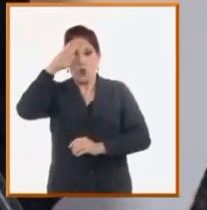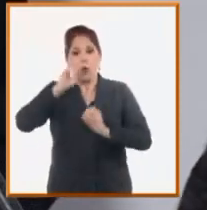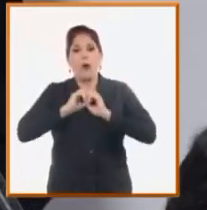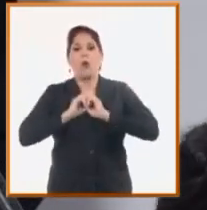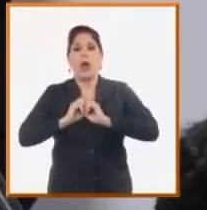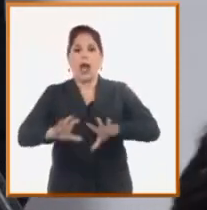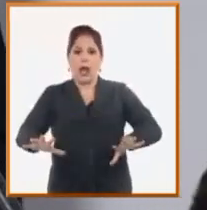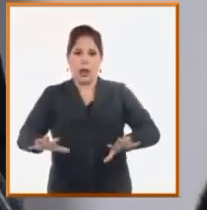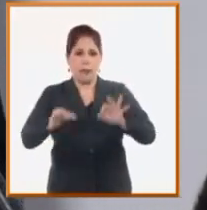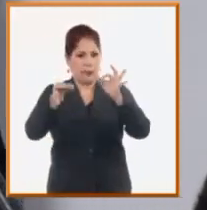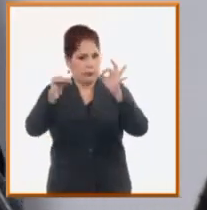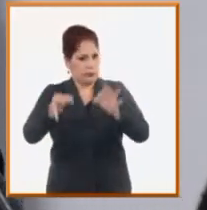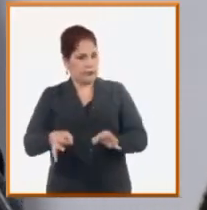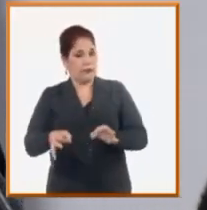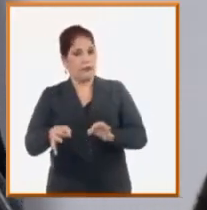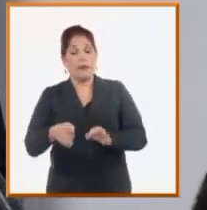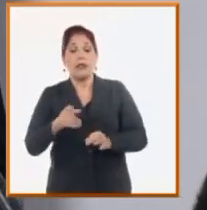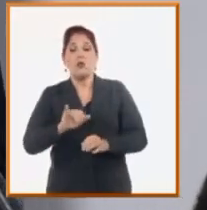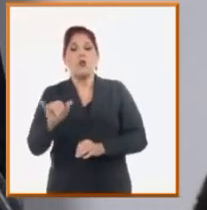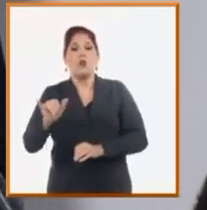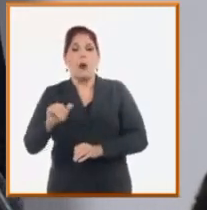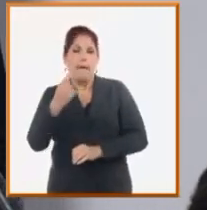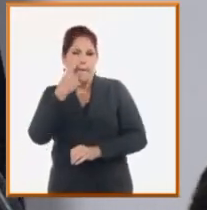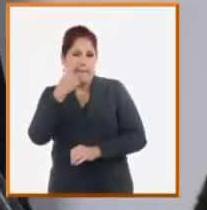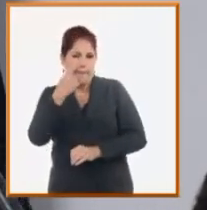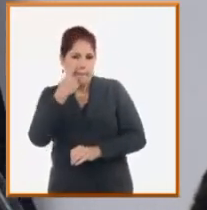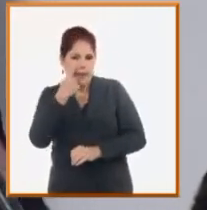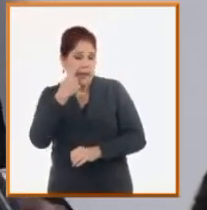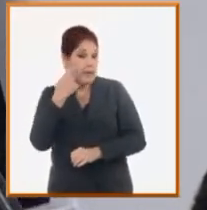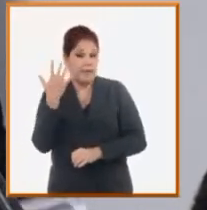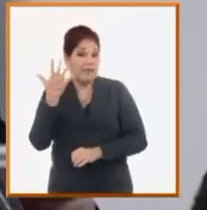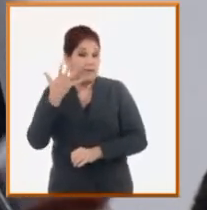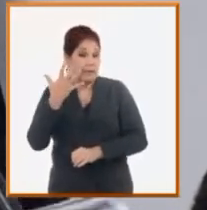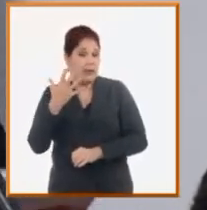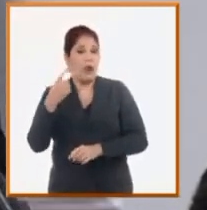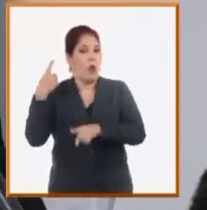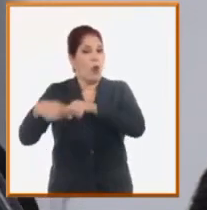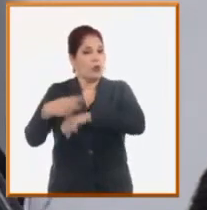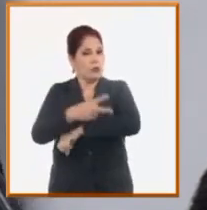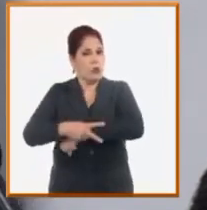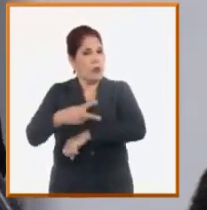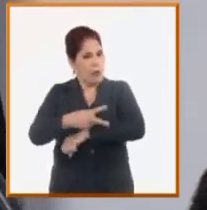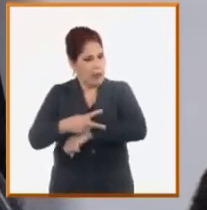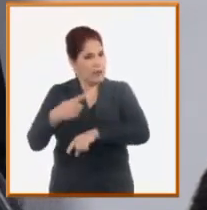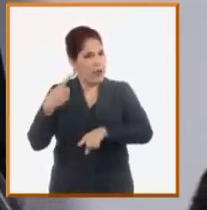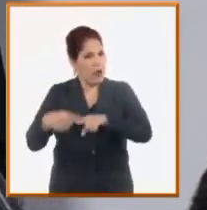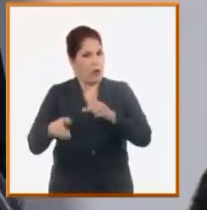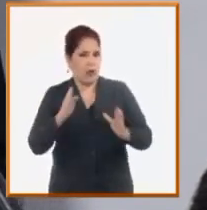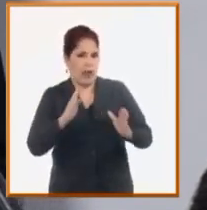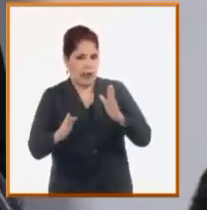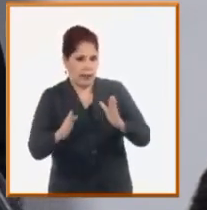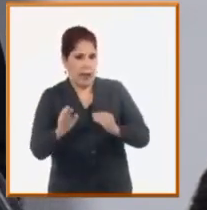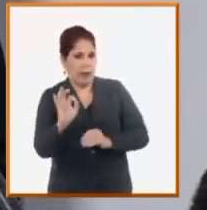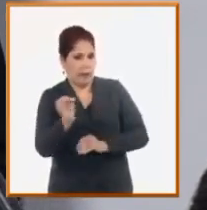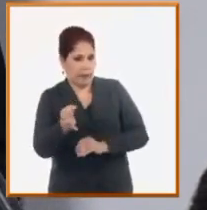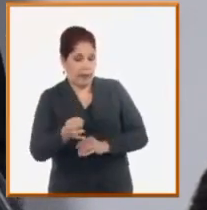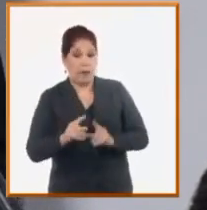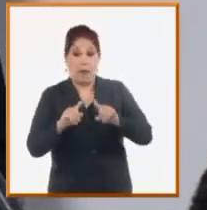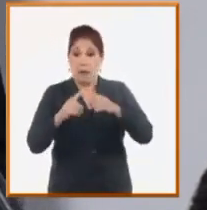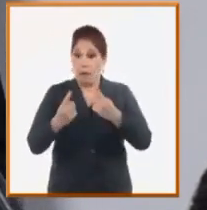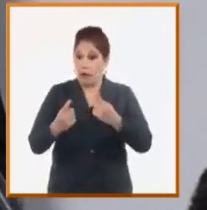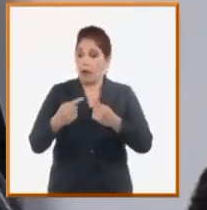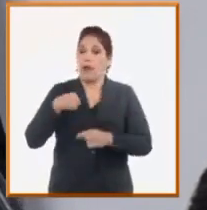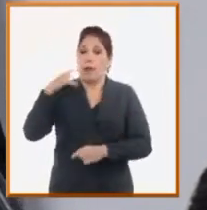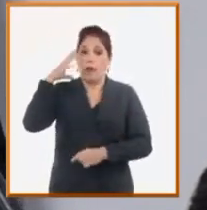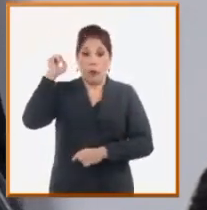puede y tiene como referencia lo que ha ocurrido también en otros países, en otras etapas. Porque